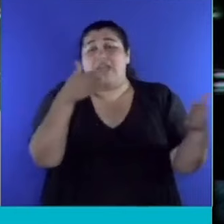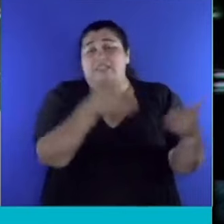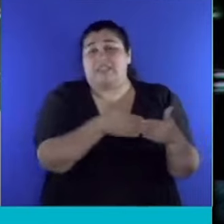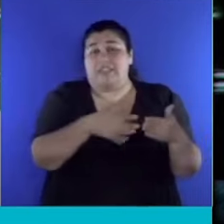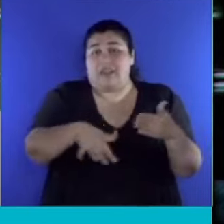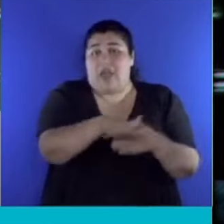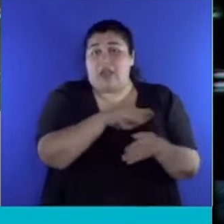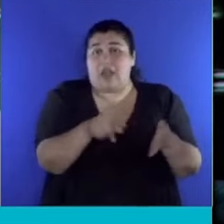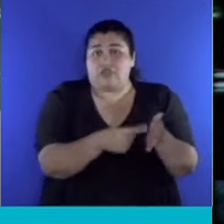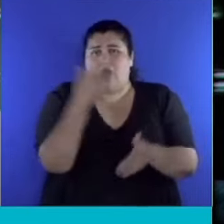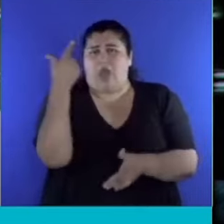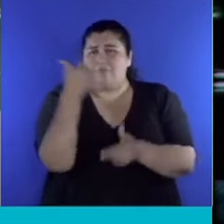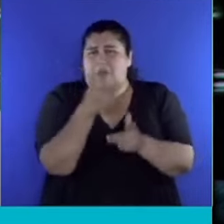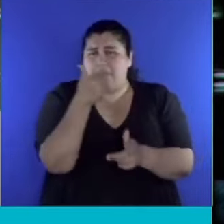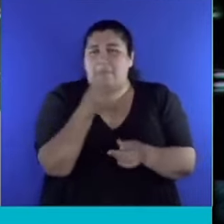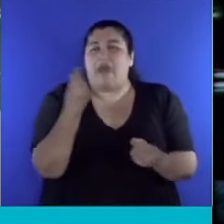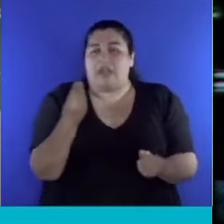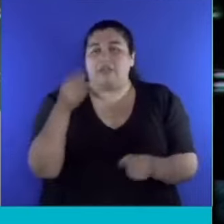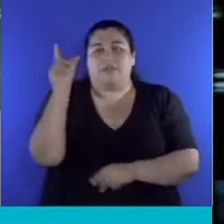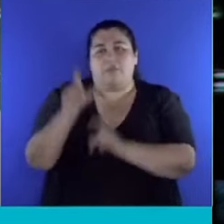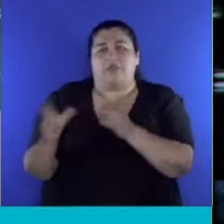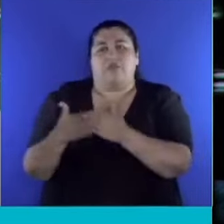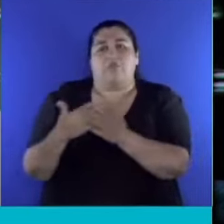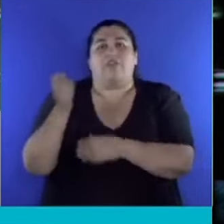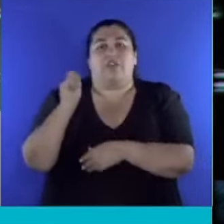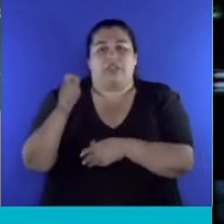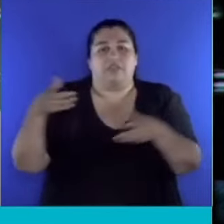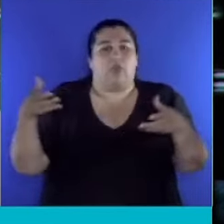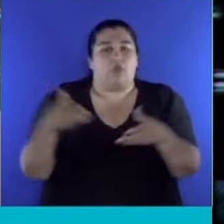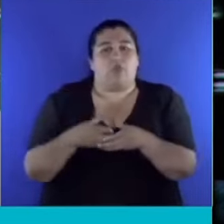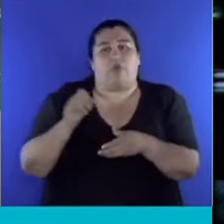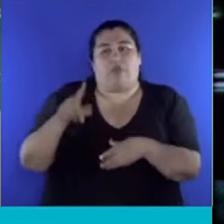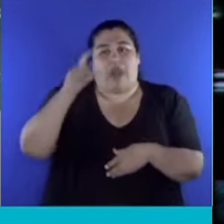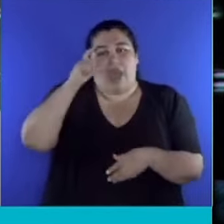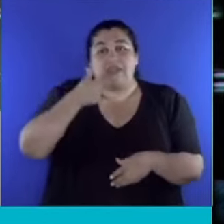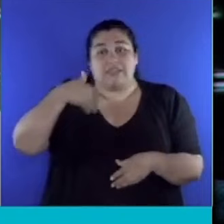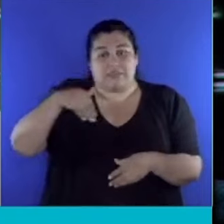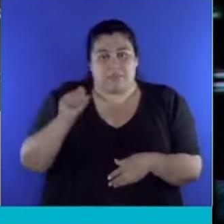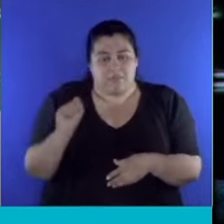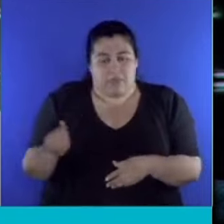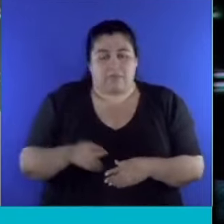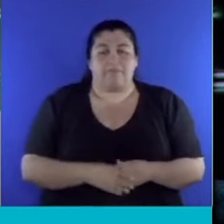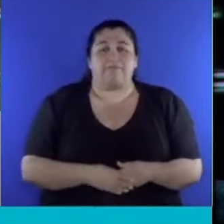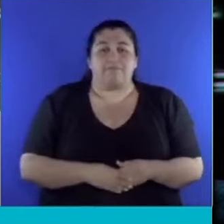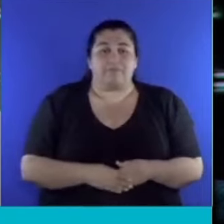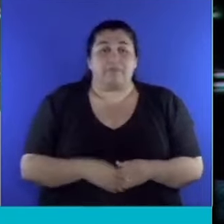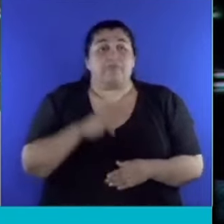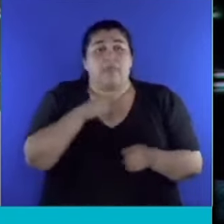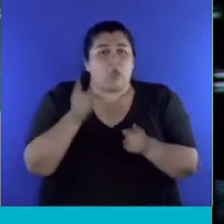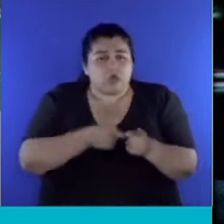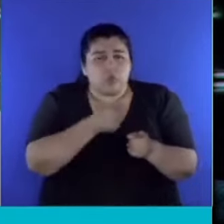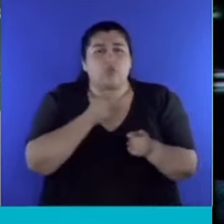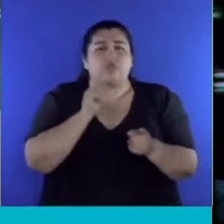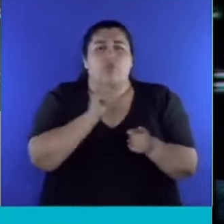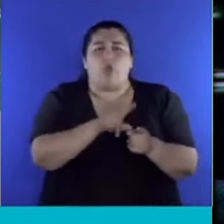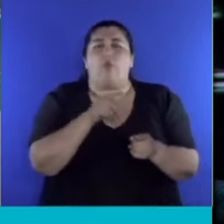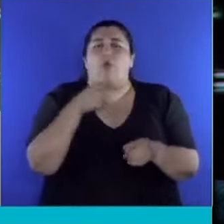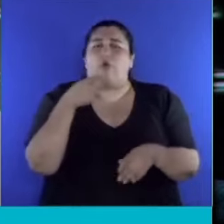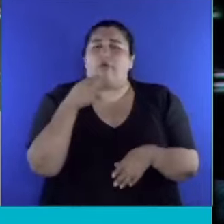Buenos Aires por miembros de un grupo de tareas de la esma la ución a Rodolfo walsh por su actividad